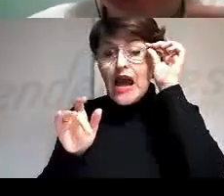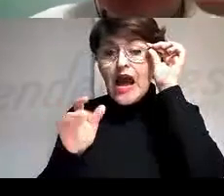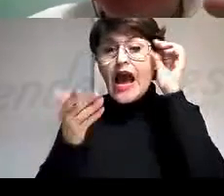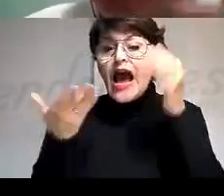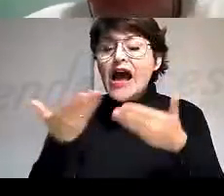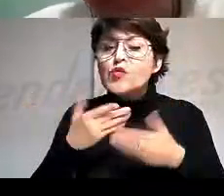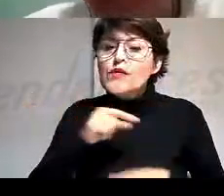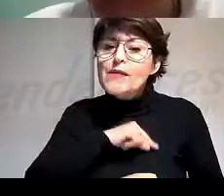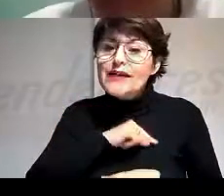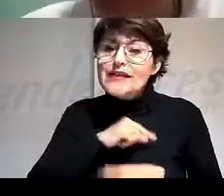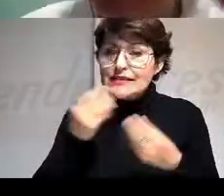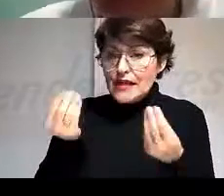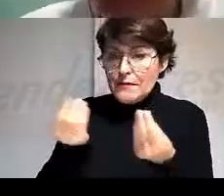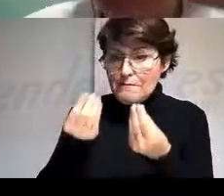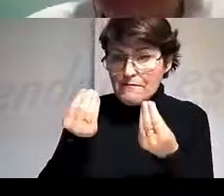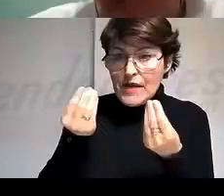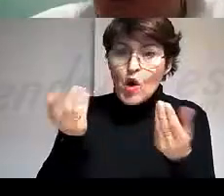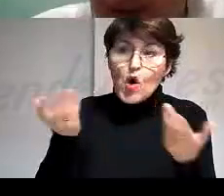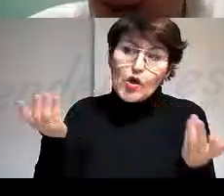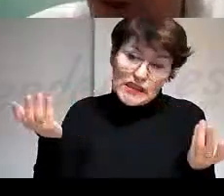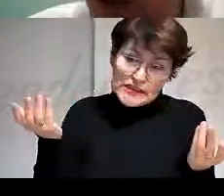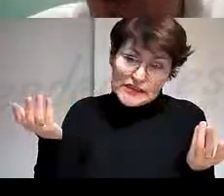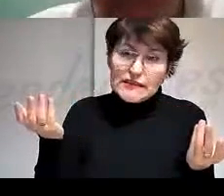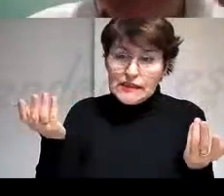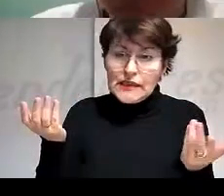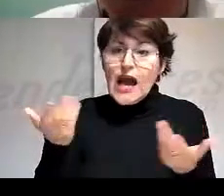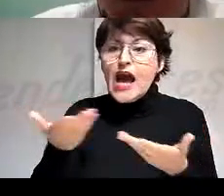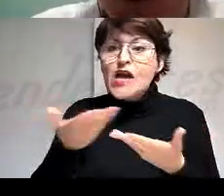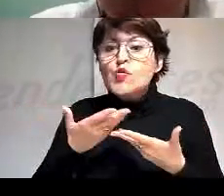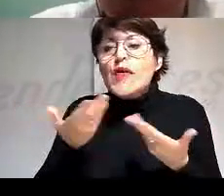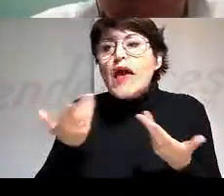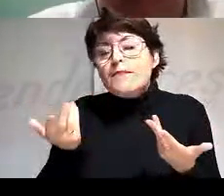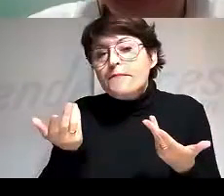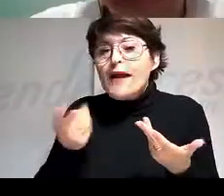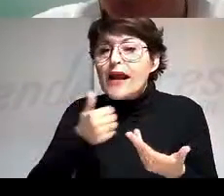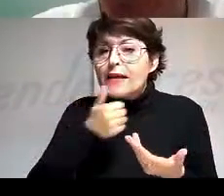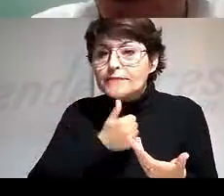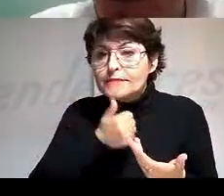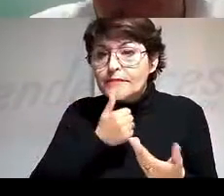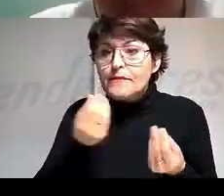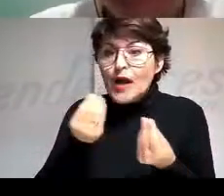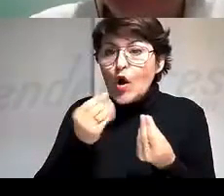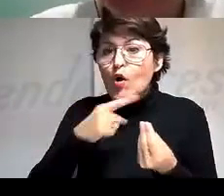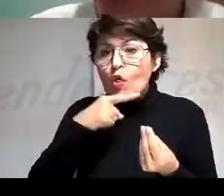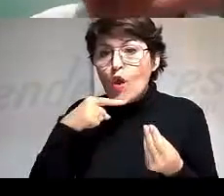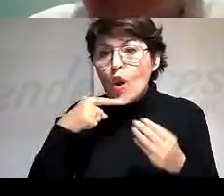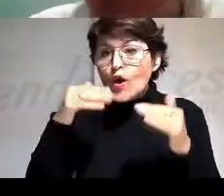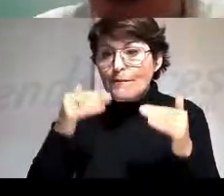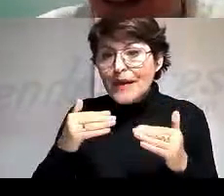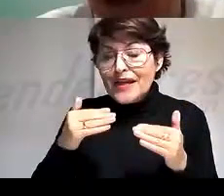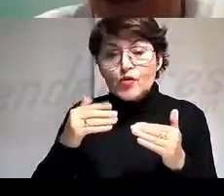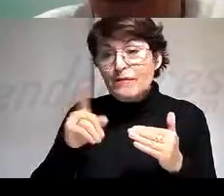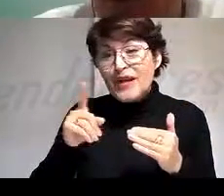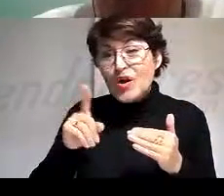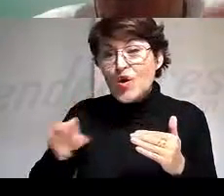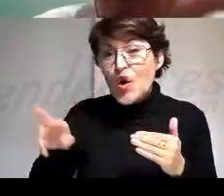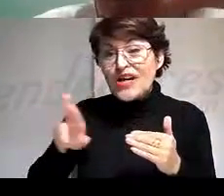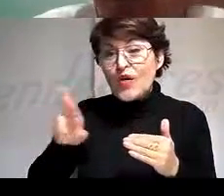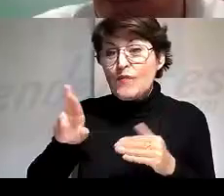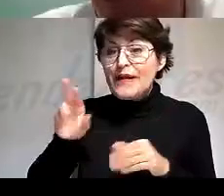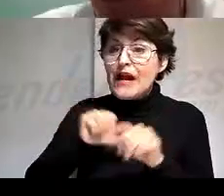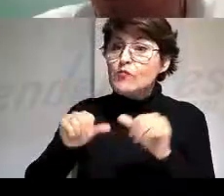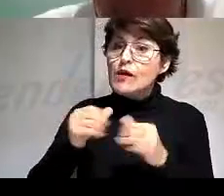el paracetamol va bien para la artrosis, en tanto en cuanto es un analgésico que cuando tenemos artrosis y nos duele nos puede venir bien, pero no para regenerar la